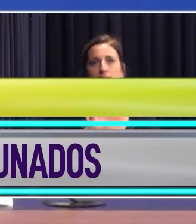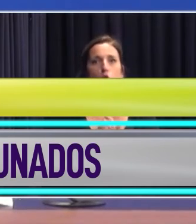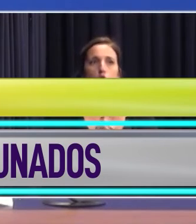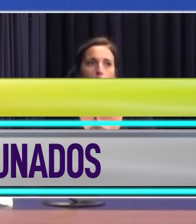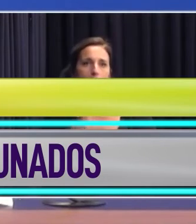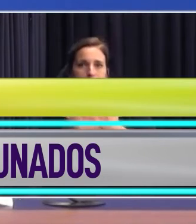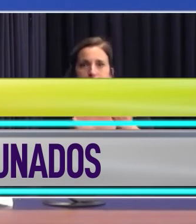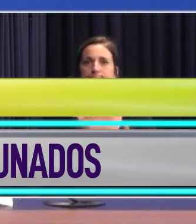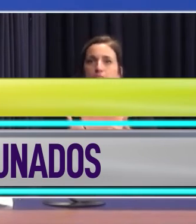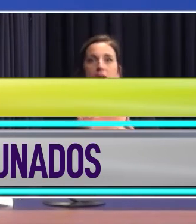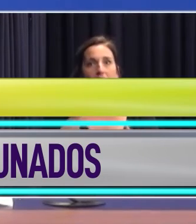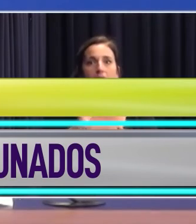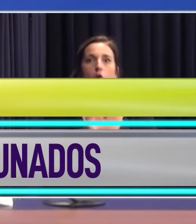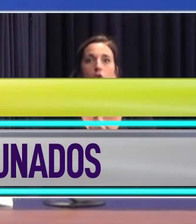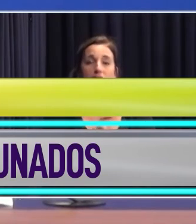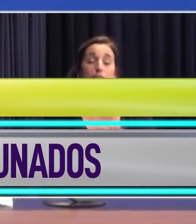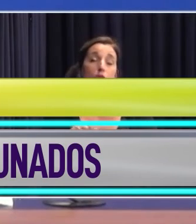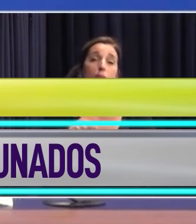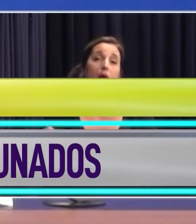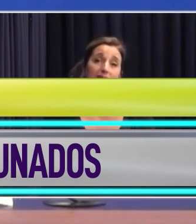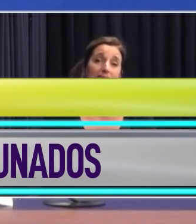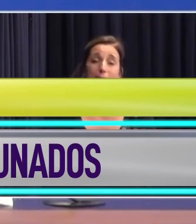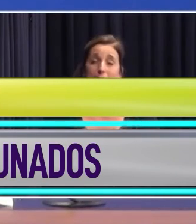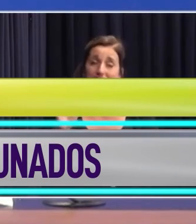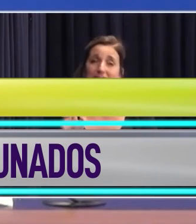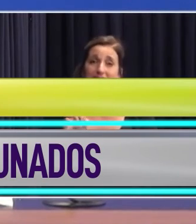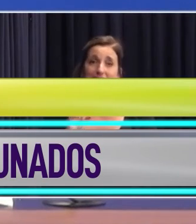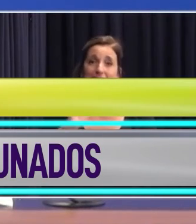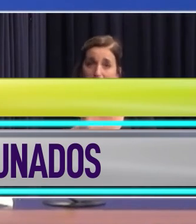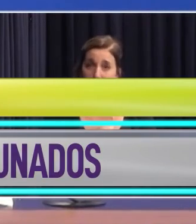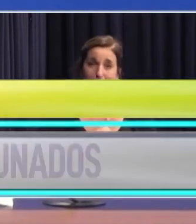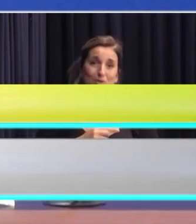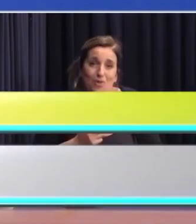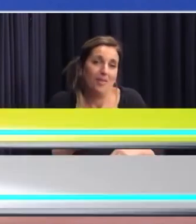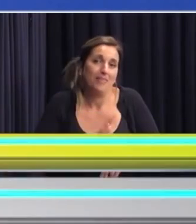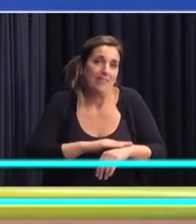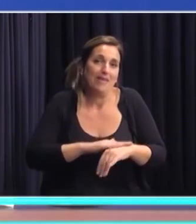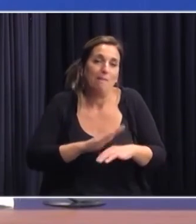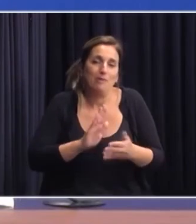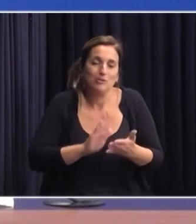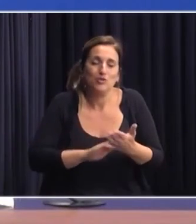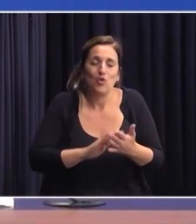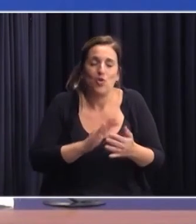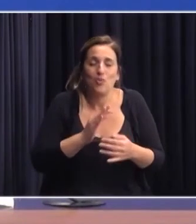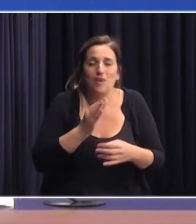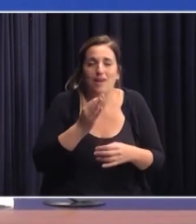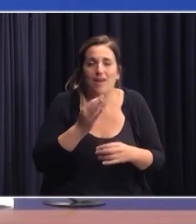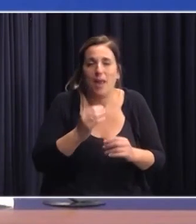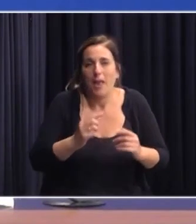para ver si podemos agilizar un poquito más está esta situación